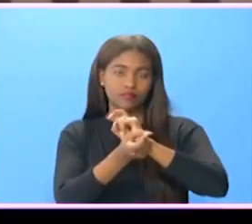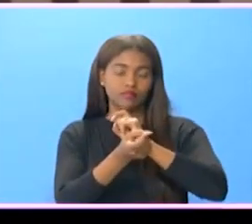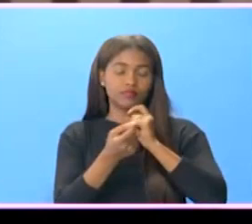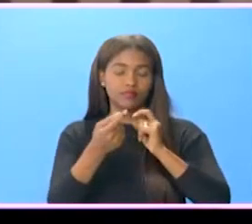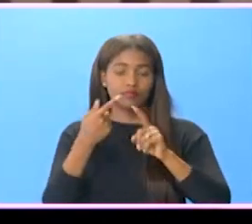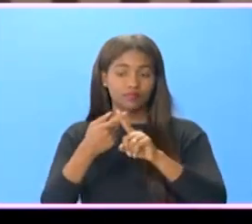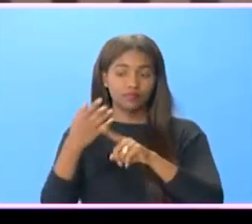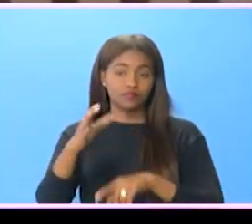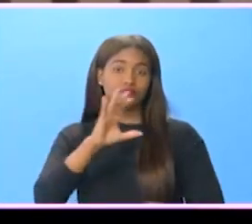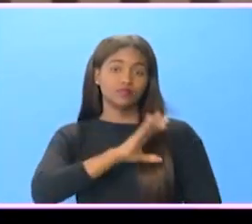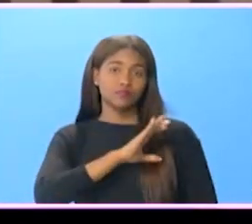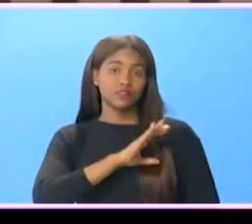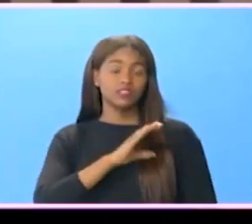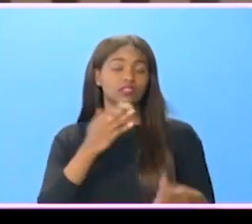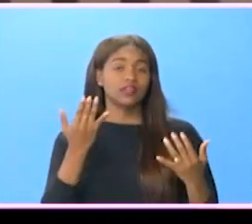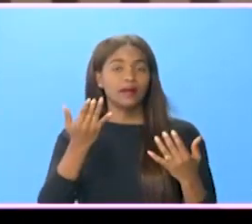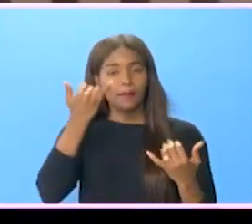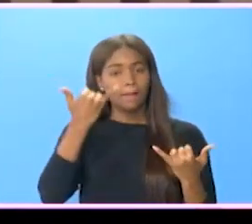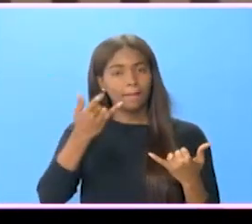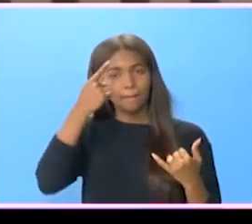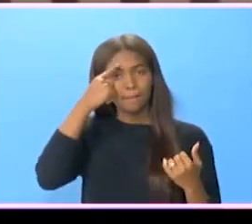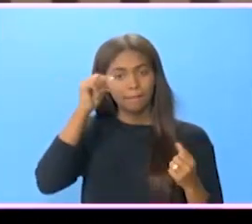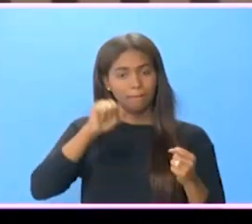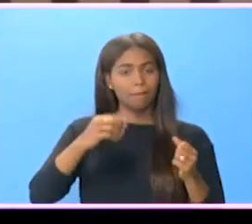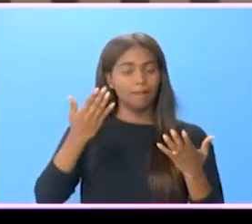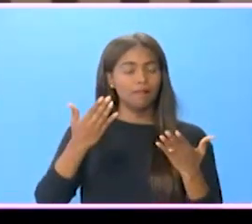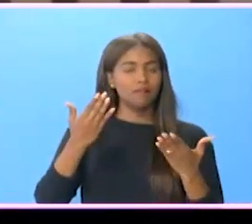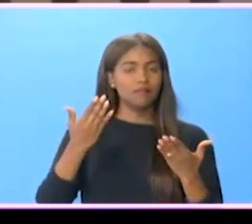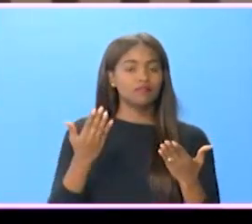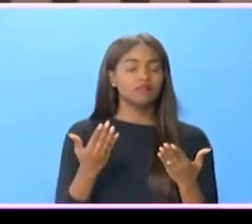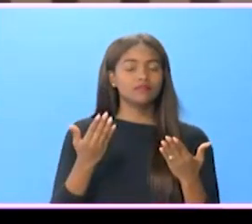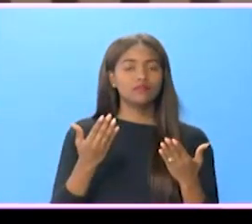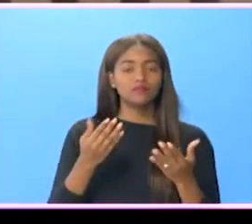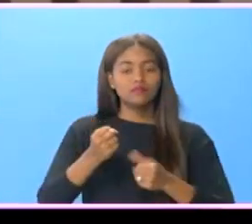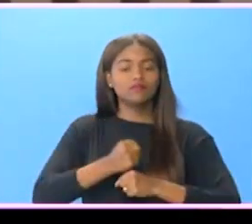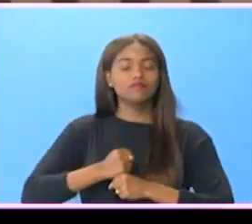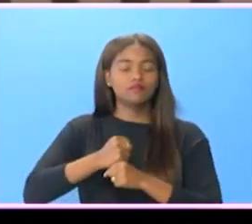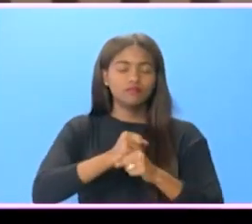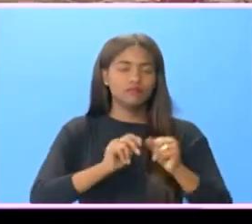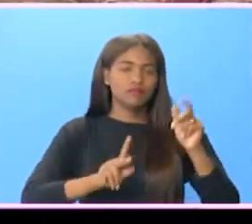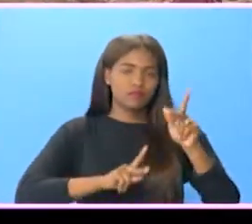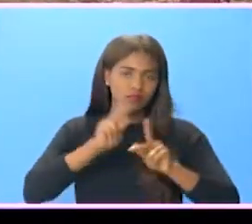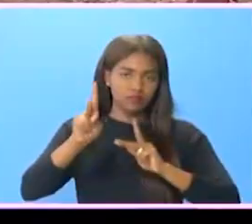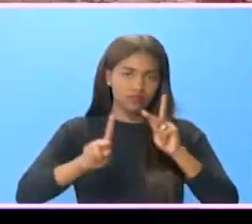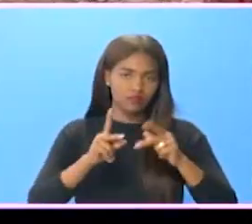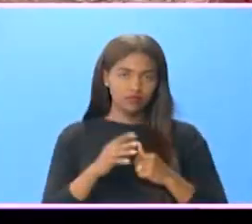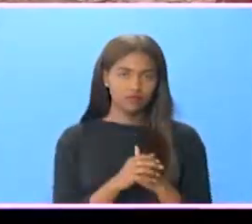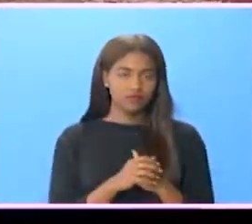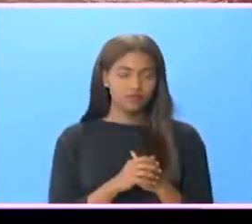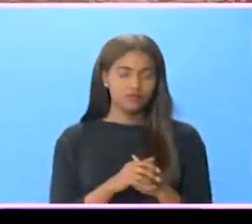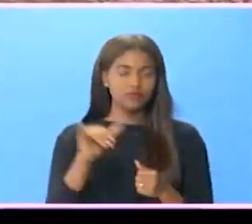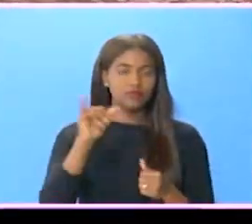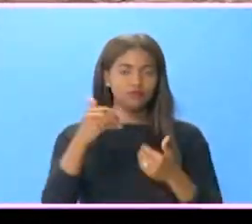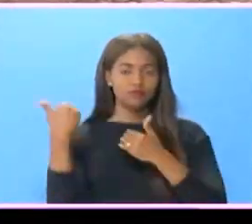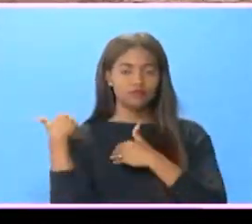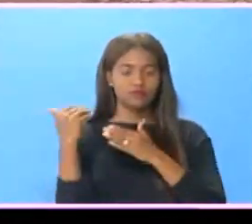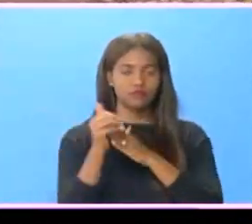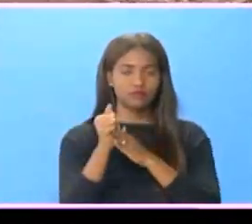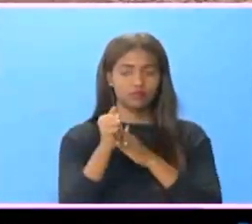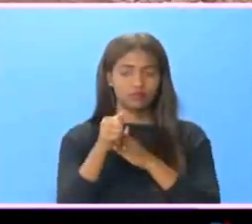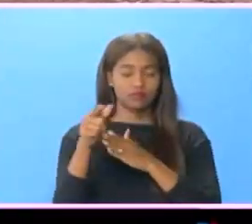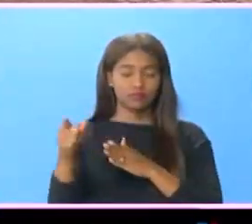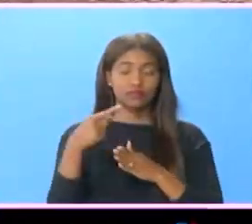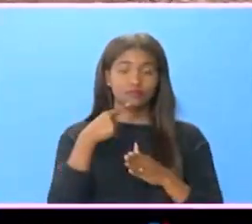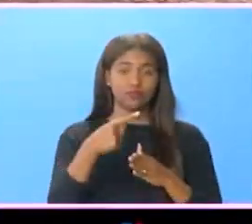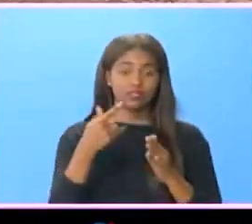la policía para que se repercuta en seguridad ciudadana. De igual modo, el dirigente empresarial consideró